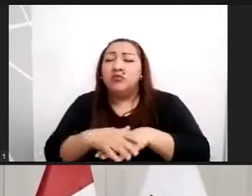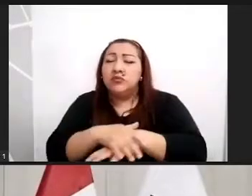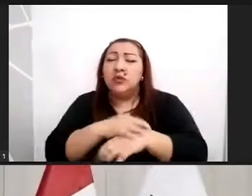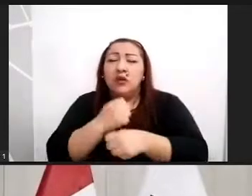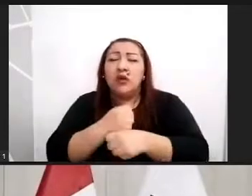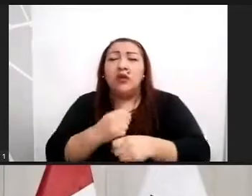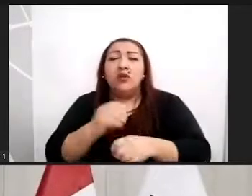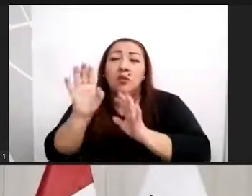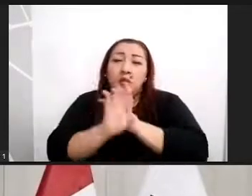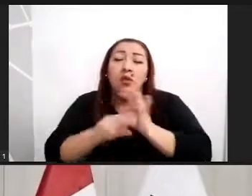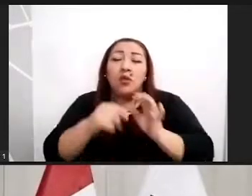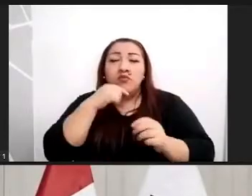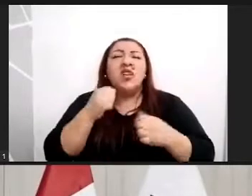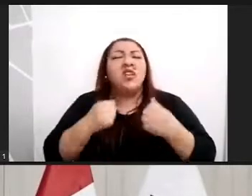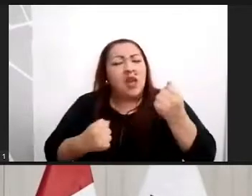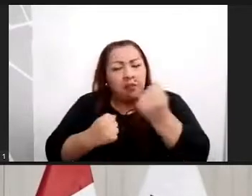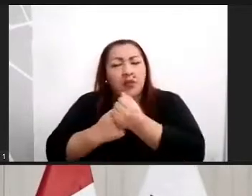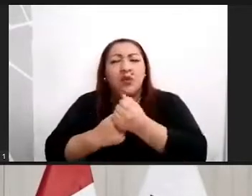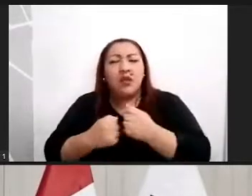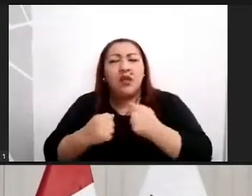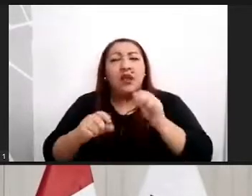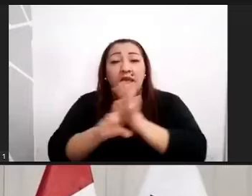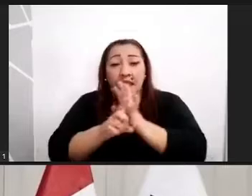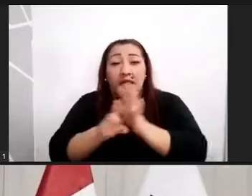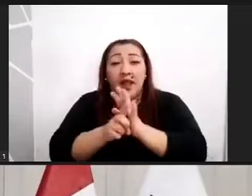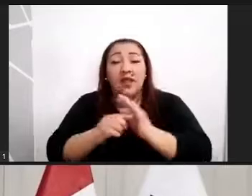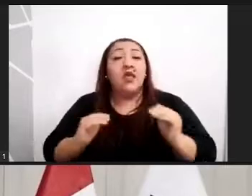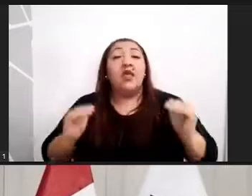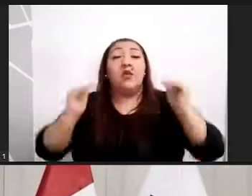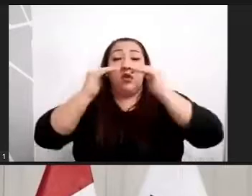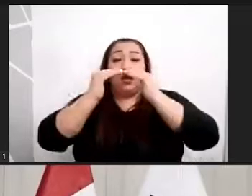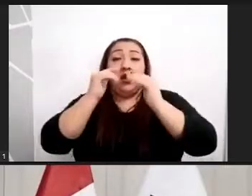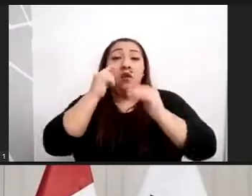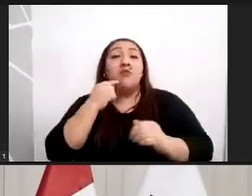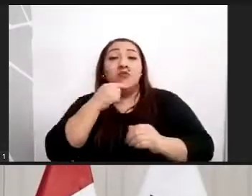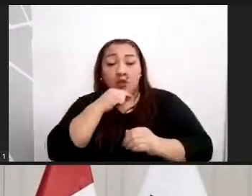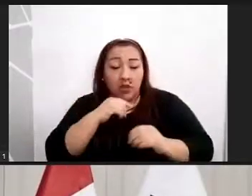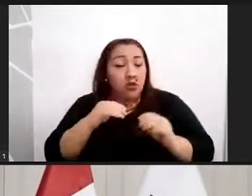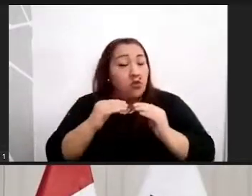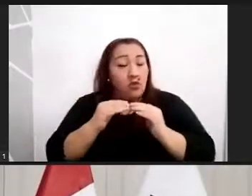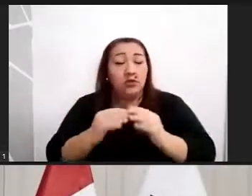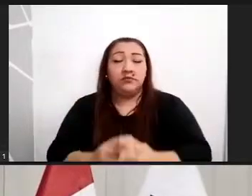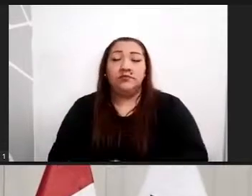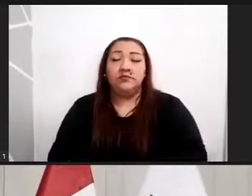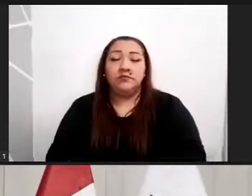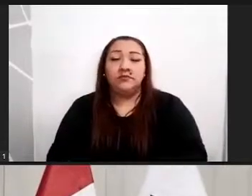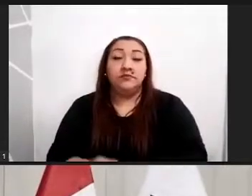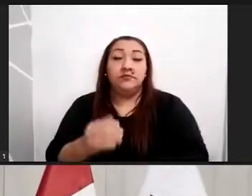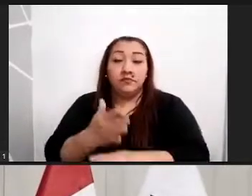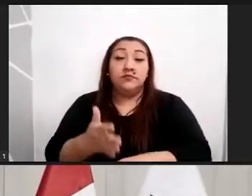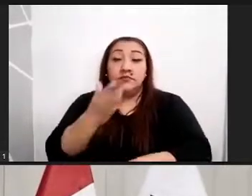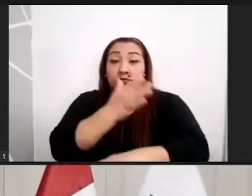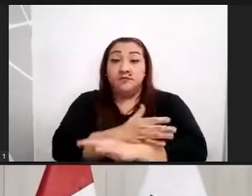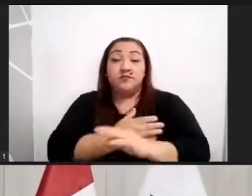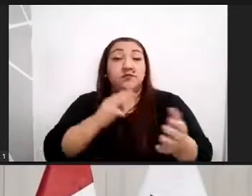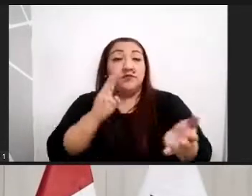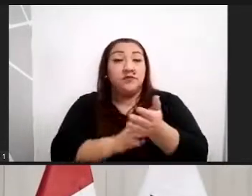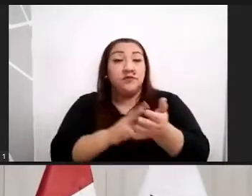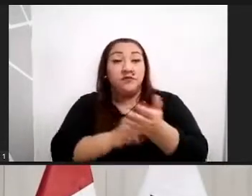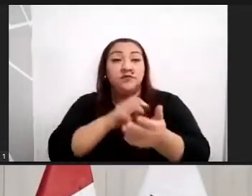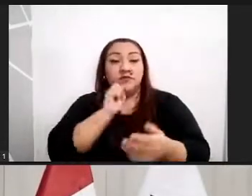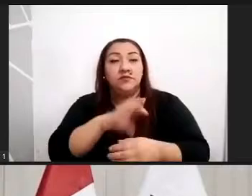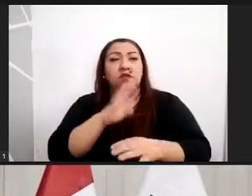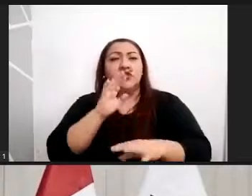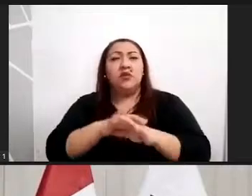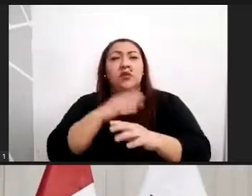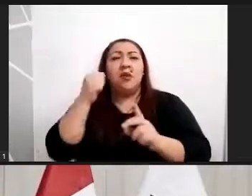y ha abogado a favor de una política nacional de igualdad de género también. Tempranamente, la Defensoría ha abordado el problema de la